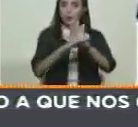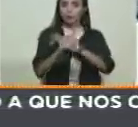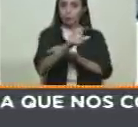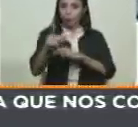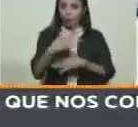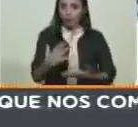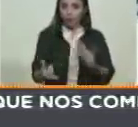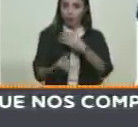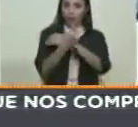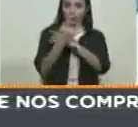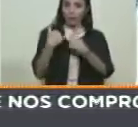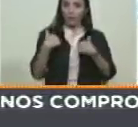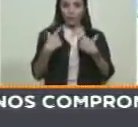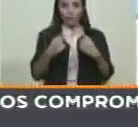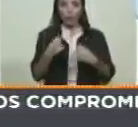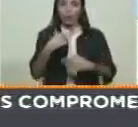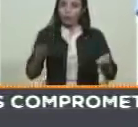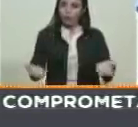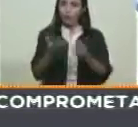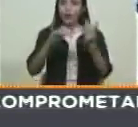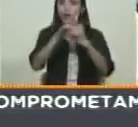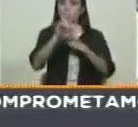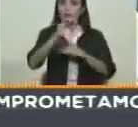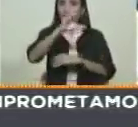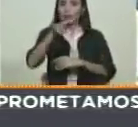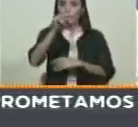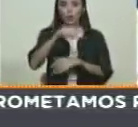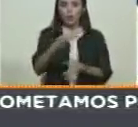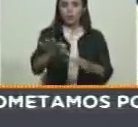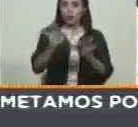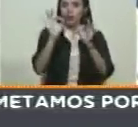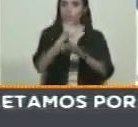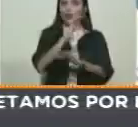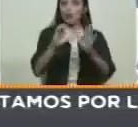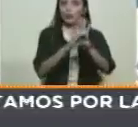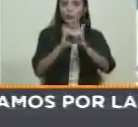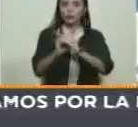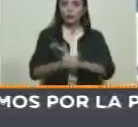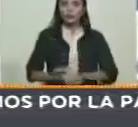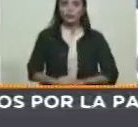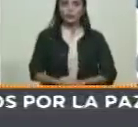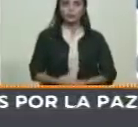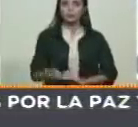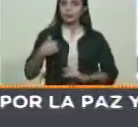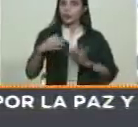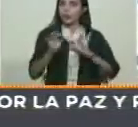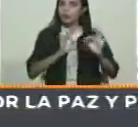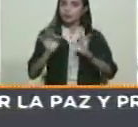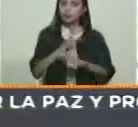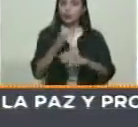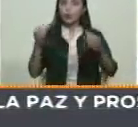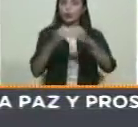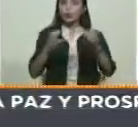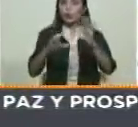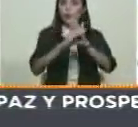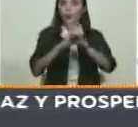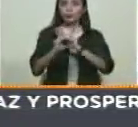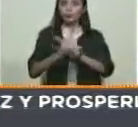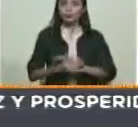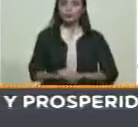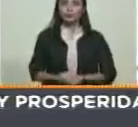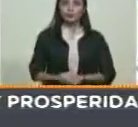fallaron ustedes fueron el 30 de julio y eligieron una asamblea nacional constituyente activaron el poder constituyente